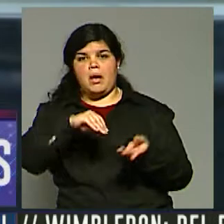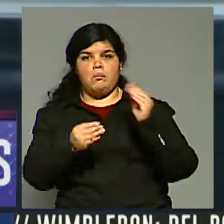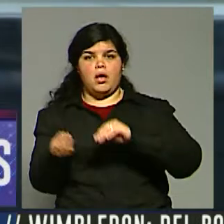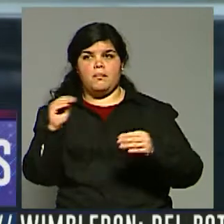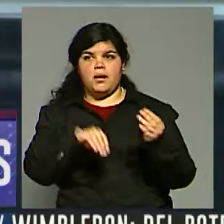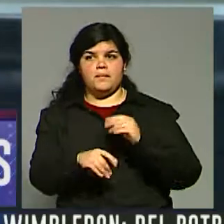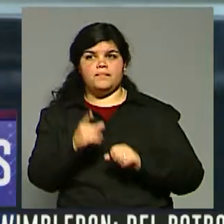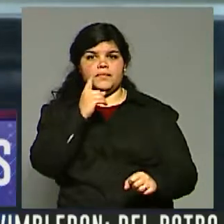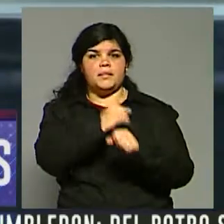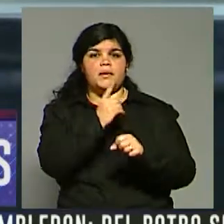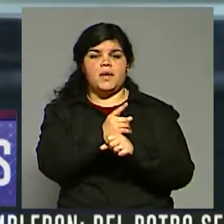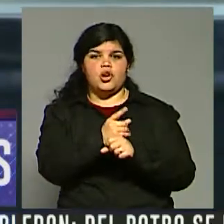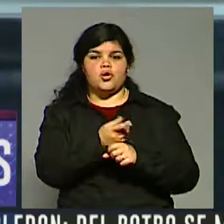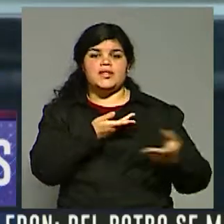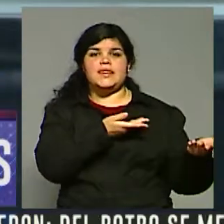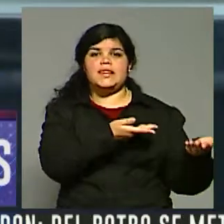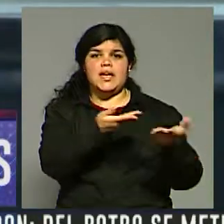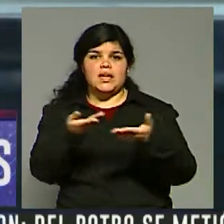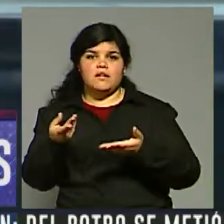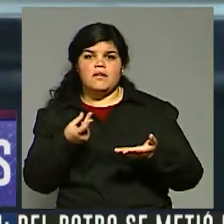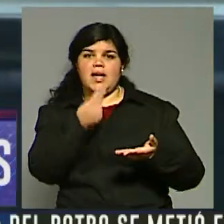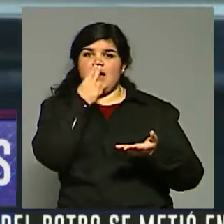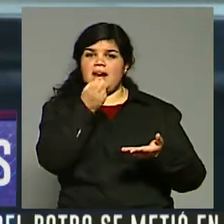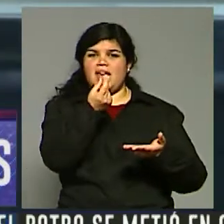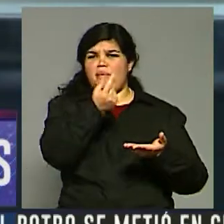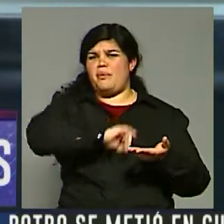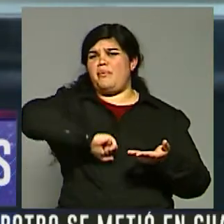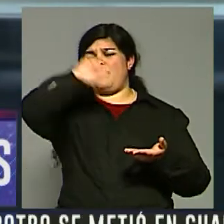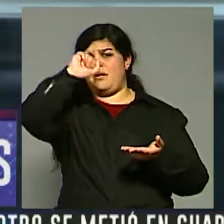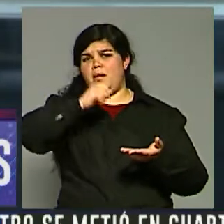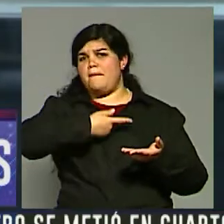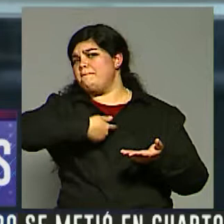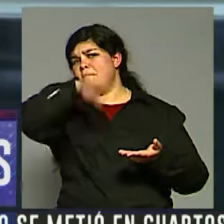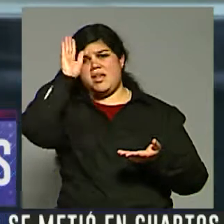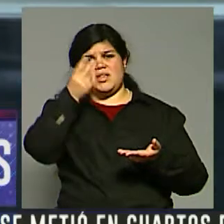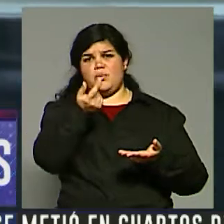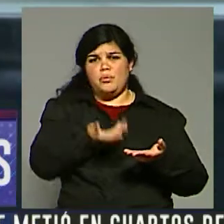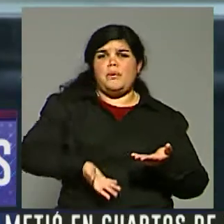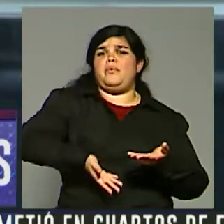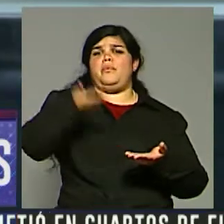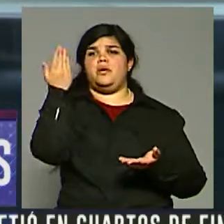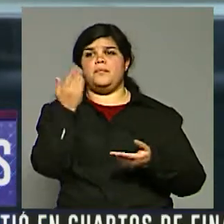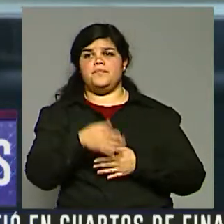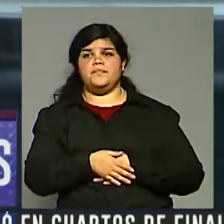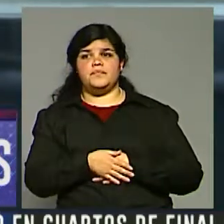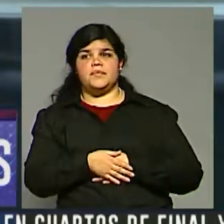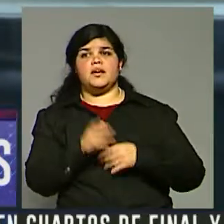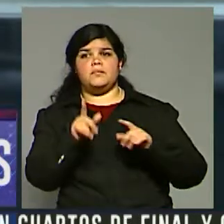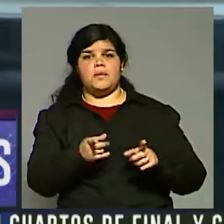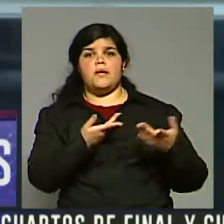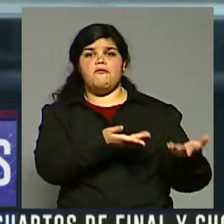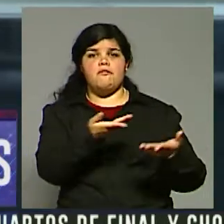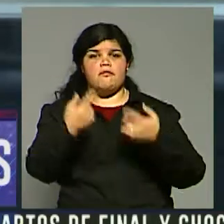fue un aumento en las tarifas, sobre todo las tarifas energéticas. Las tarifas energéticas repercuten sobre todos los bienes y servicios de la